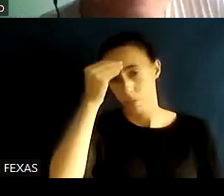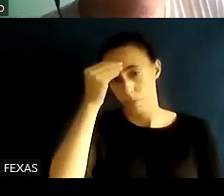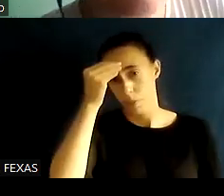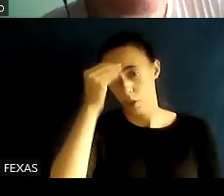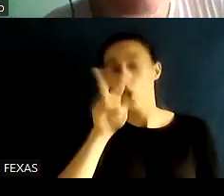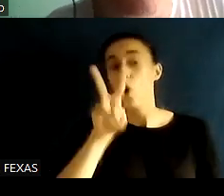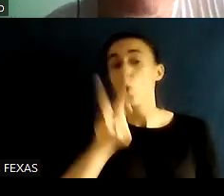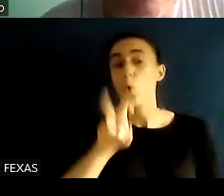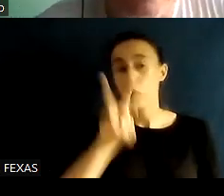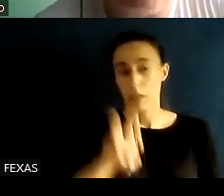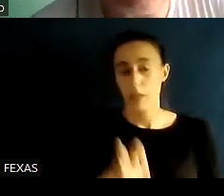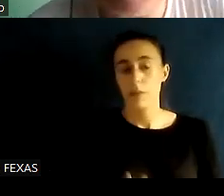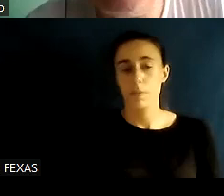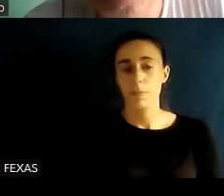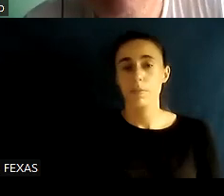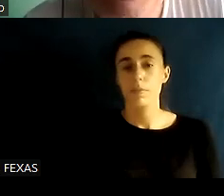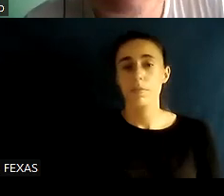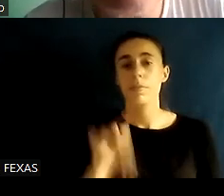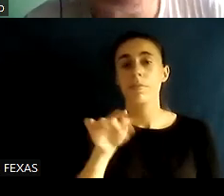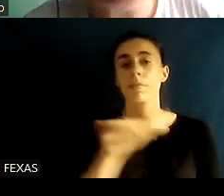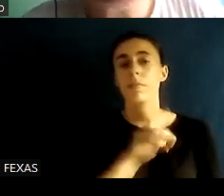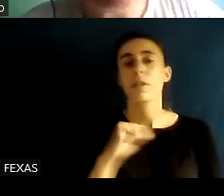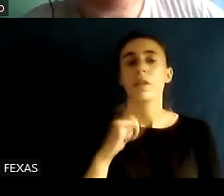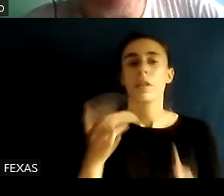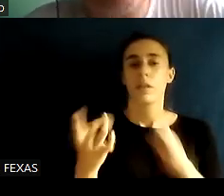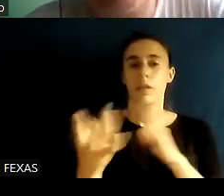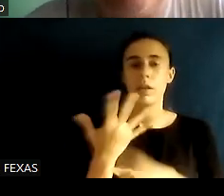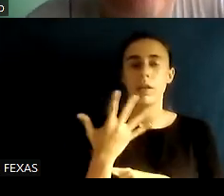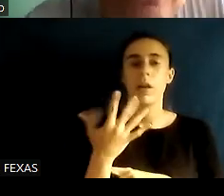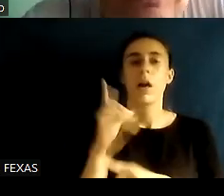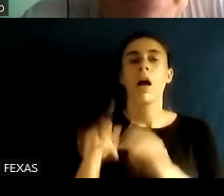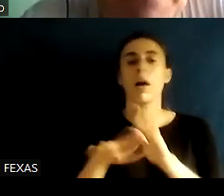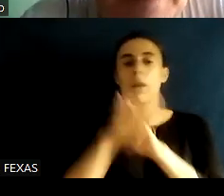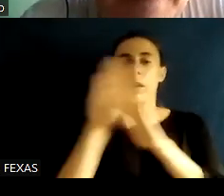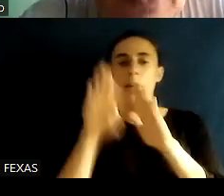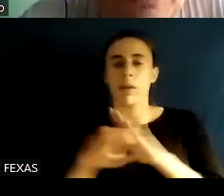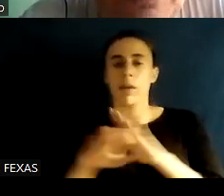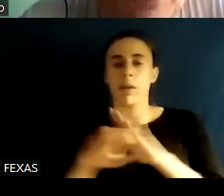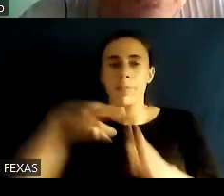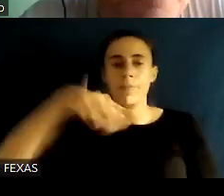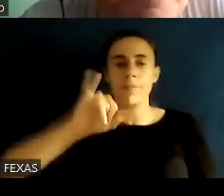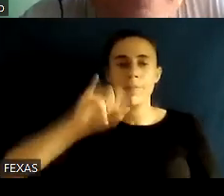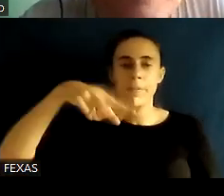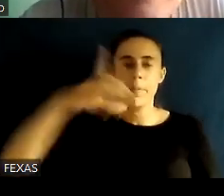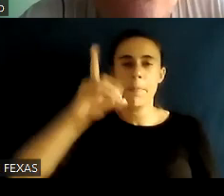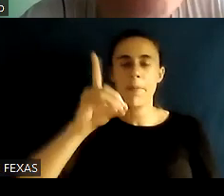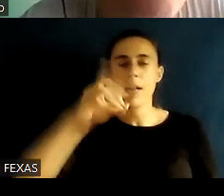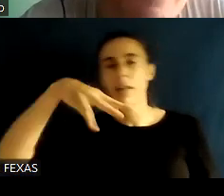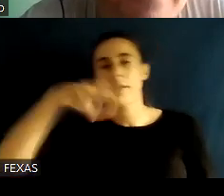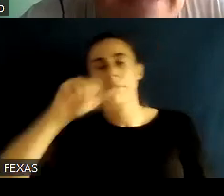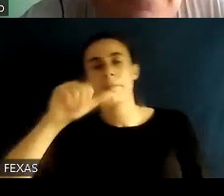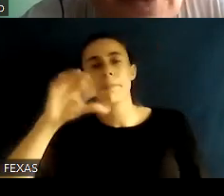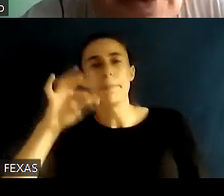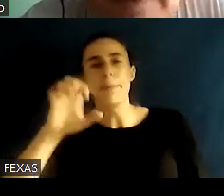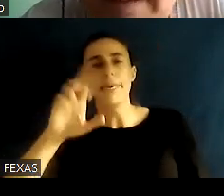a este autoenvío. Y finalmente tenemos los MindMaster, los bebibles, junto